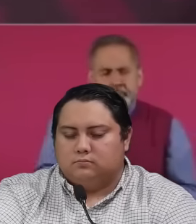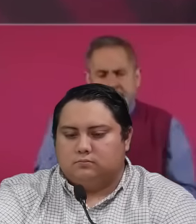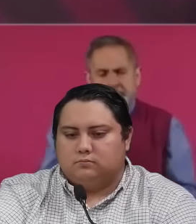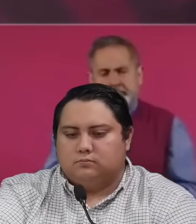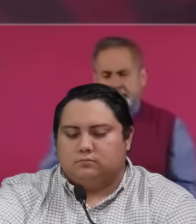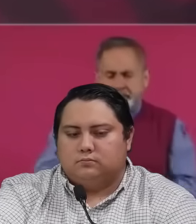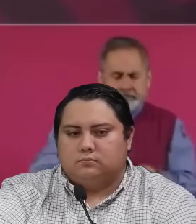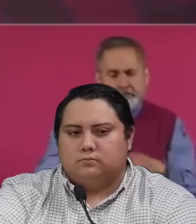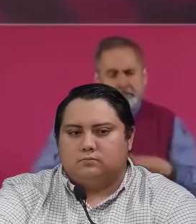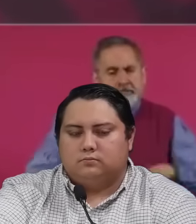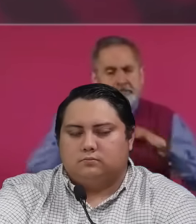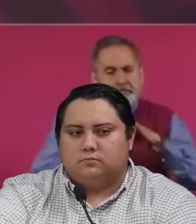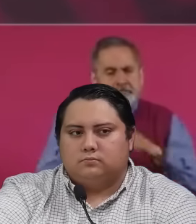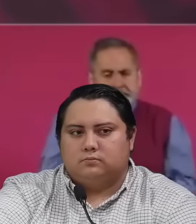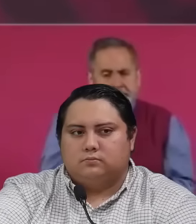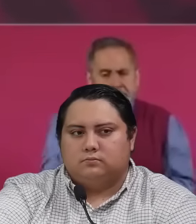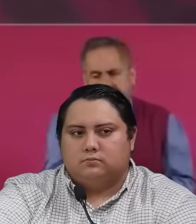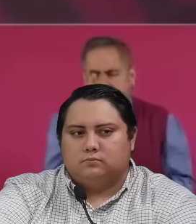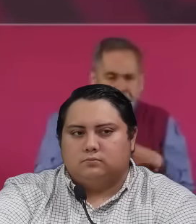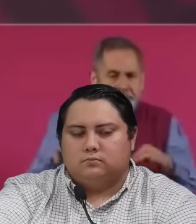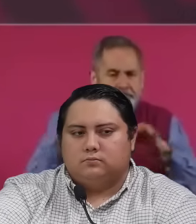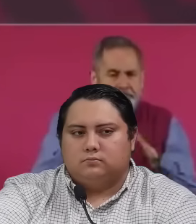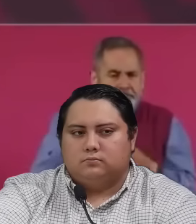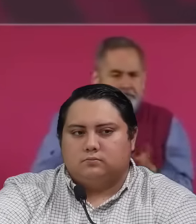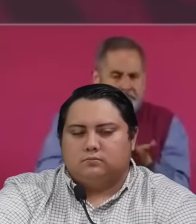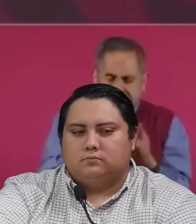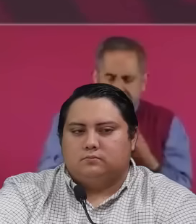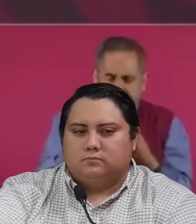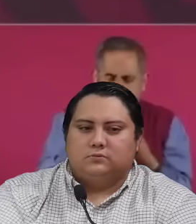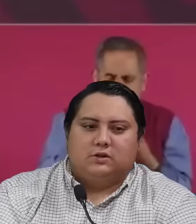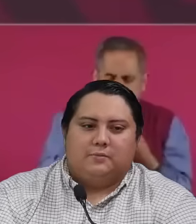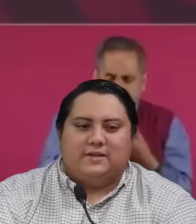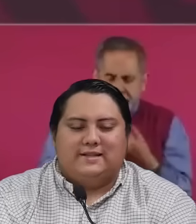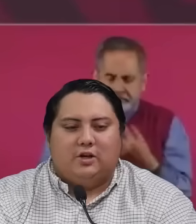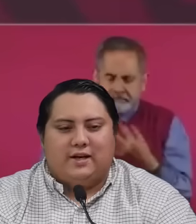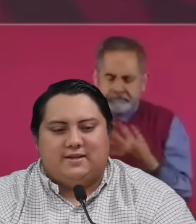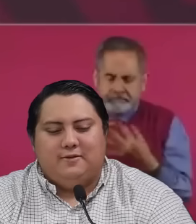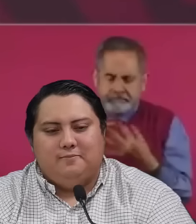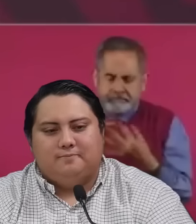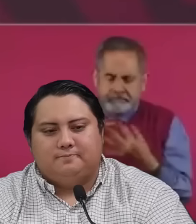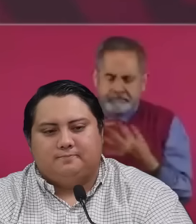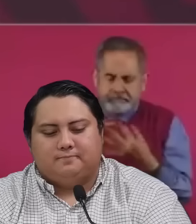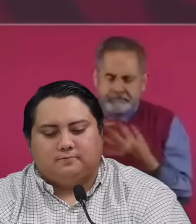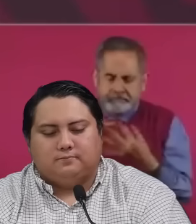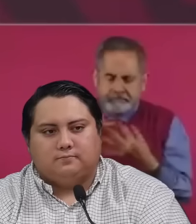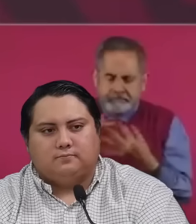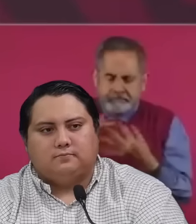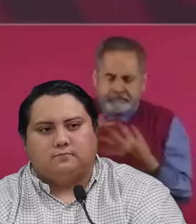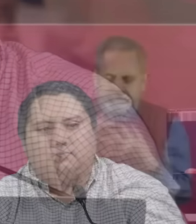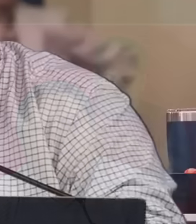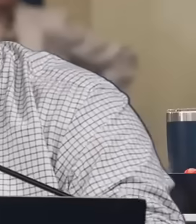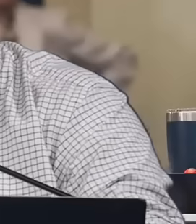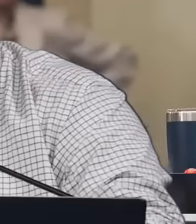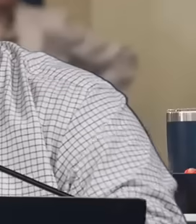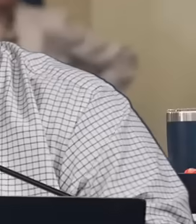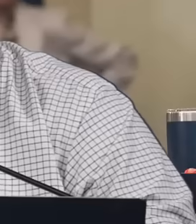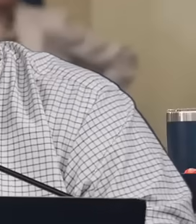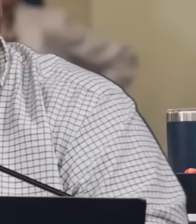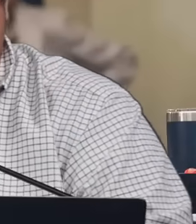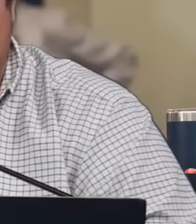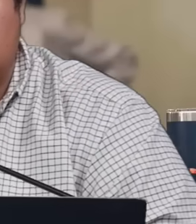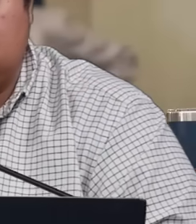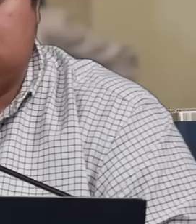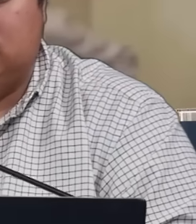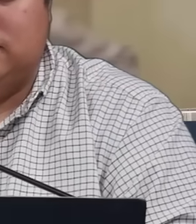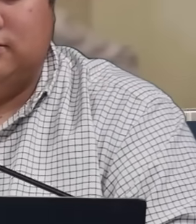Eso es lo que más nos interesa, nos importa. Pues ahí está lo que dice, ¿no? Fíjate que aquí sí coincido un poco,